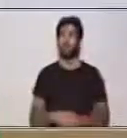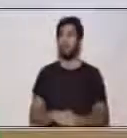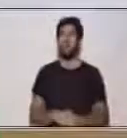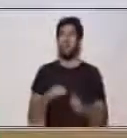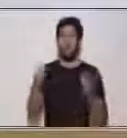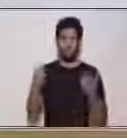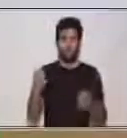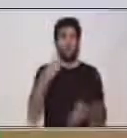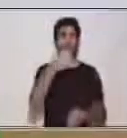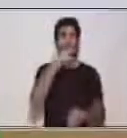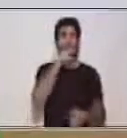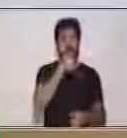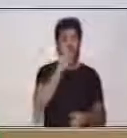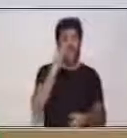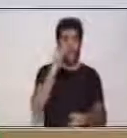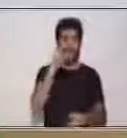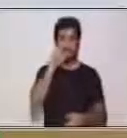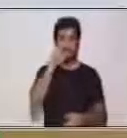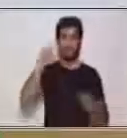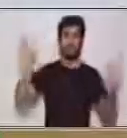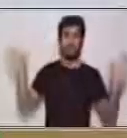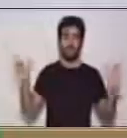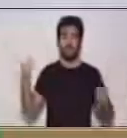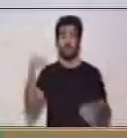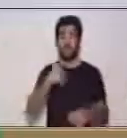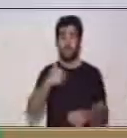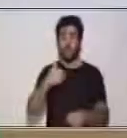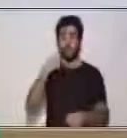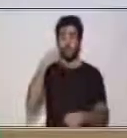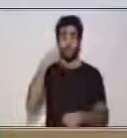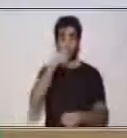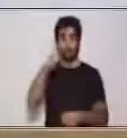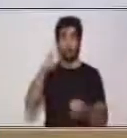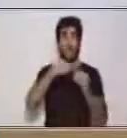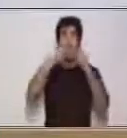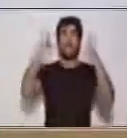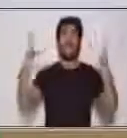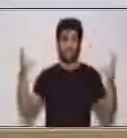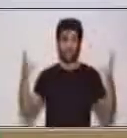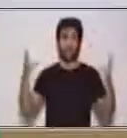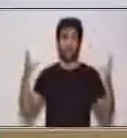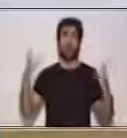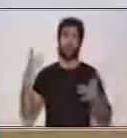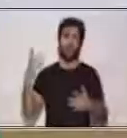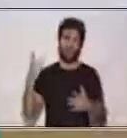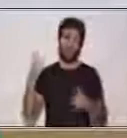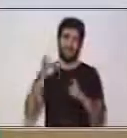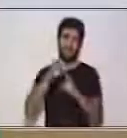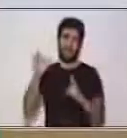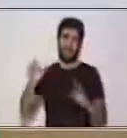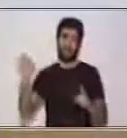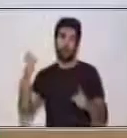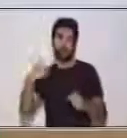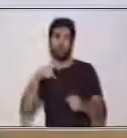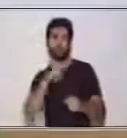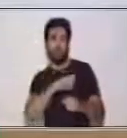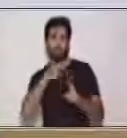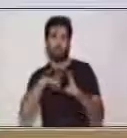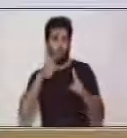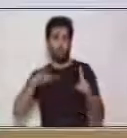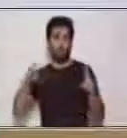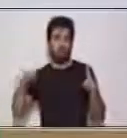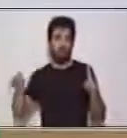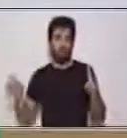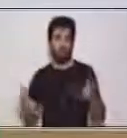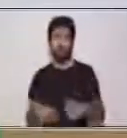El águila tiene una gran visión. Y la última. En el bosque habían